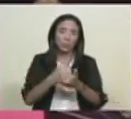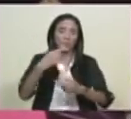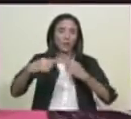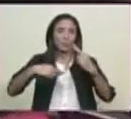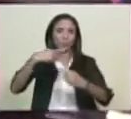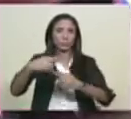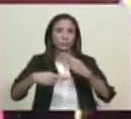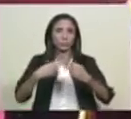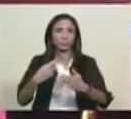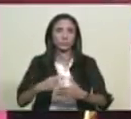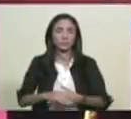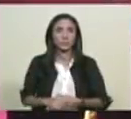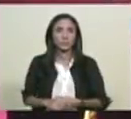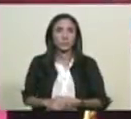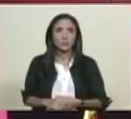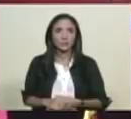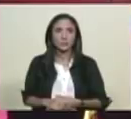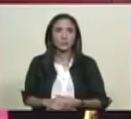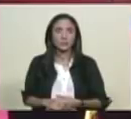Pero además,